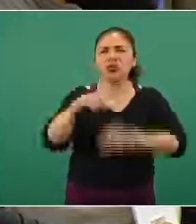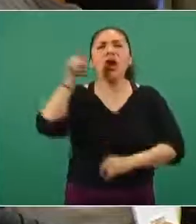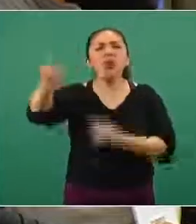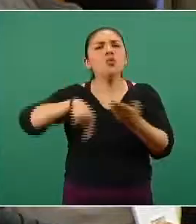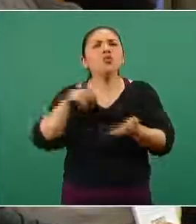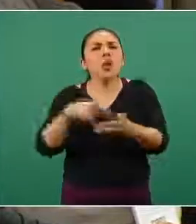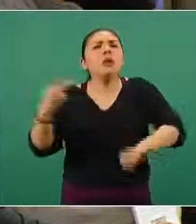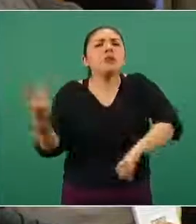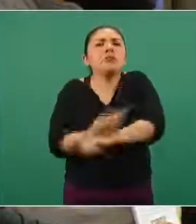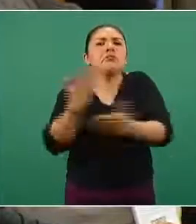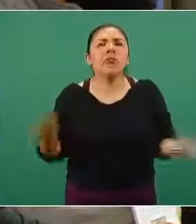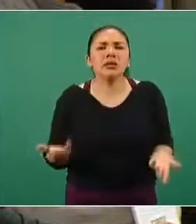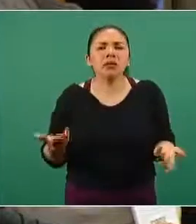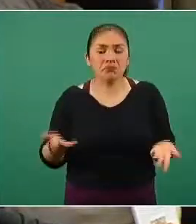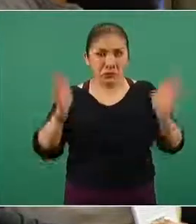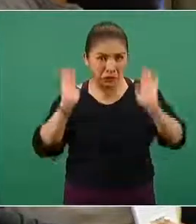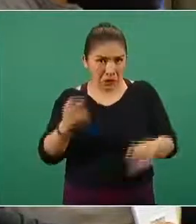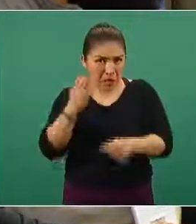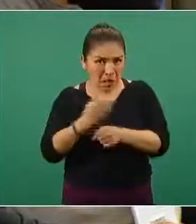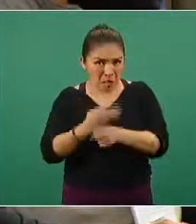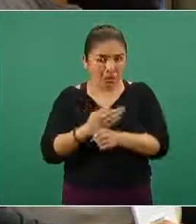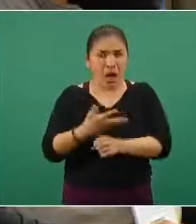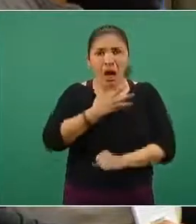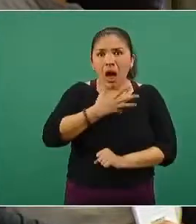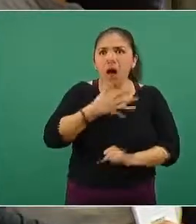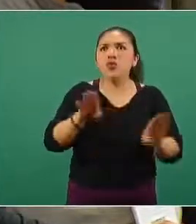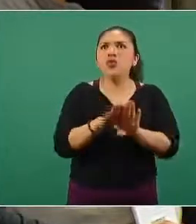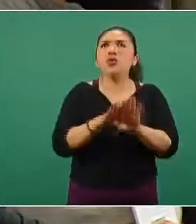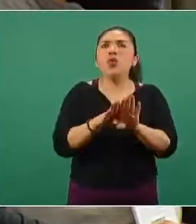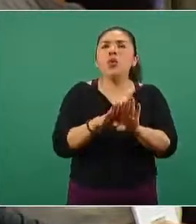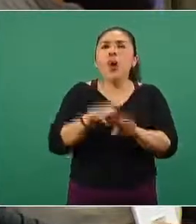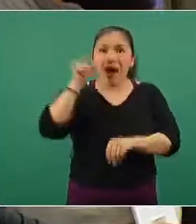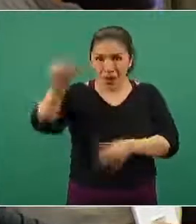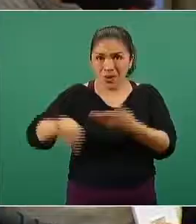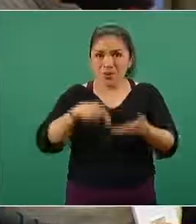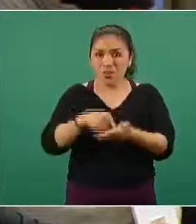él? Porque ya incluso ya estamos hablando de que ahí